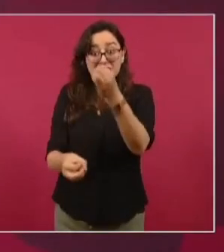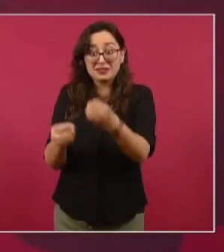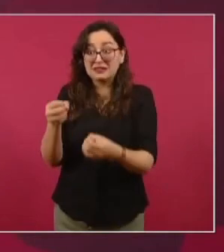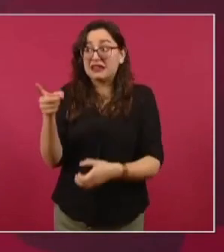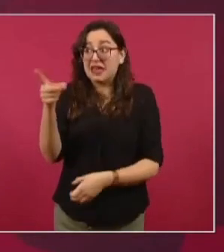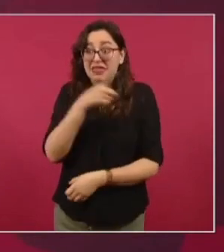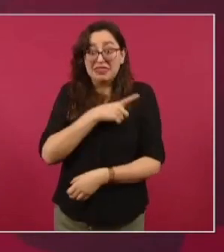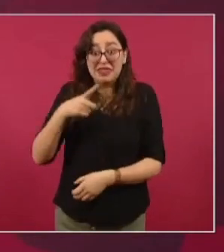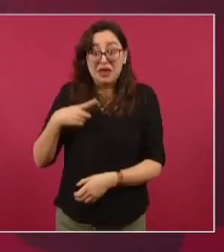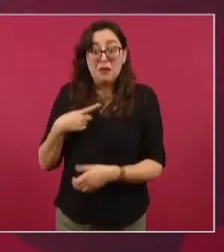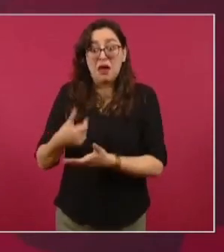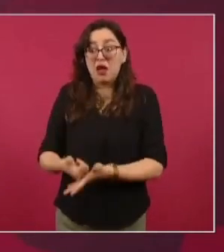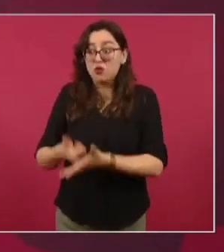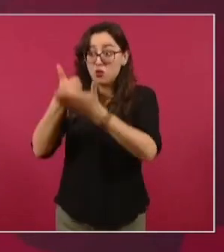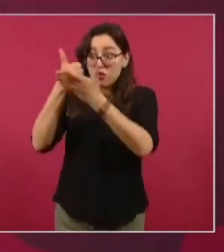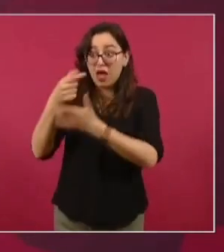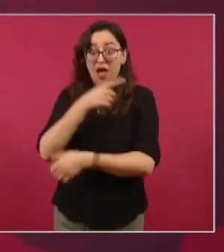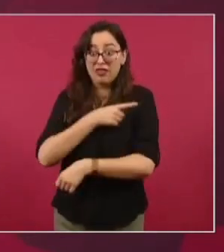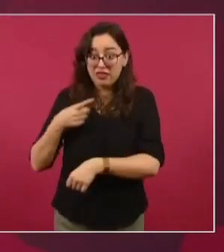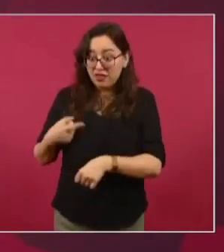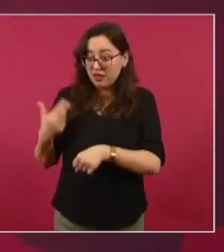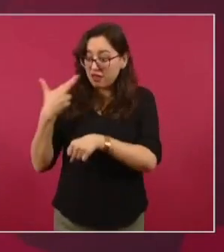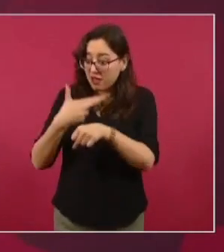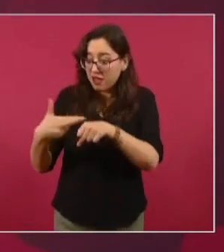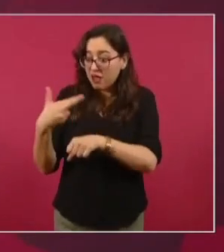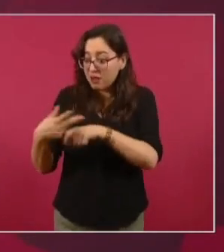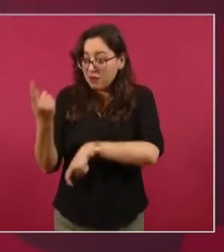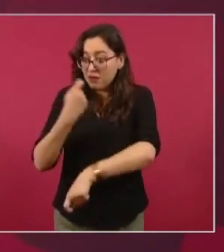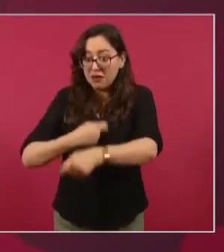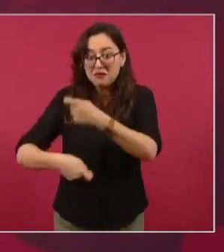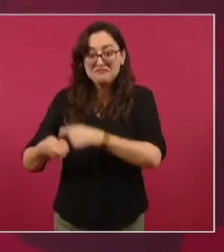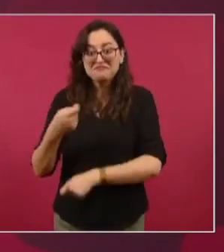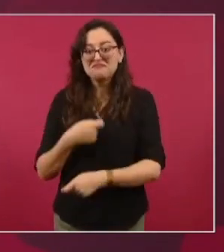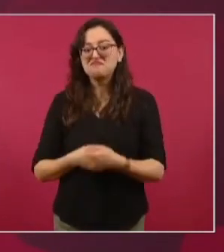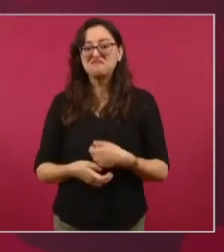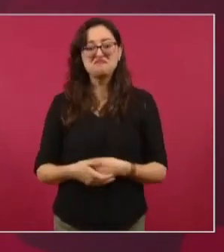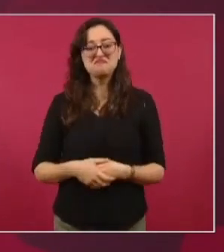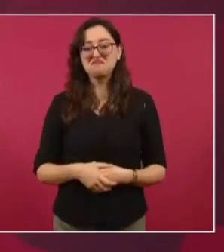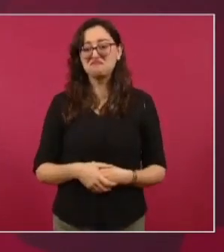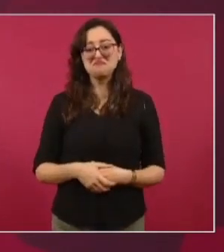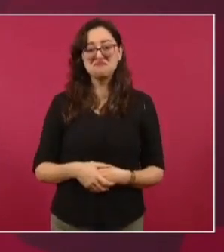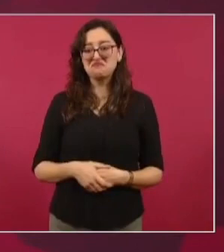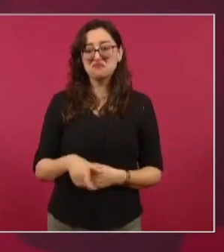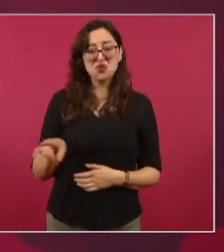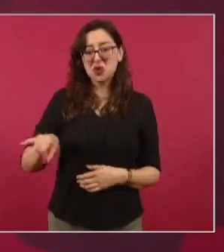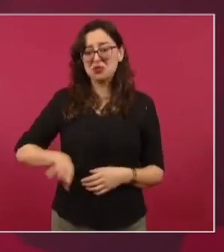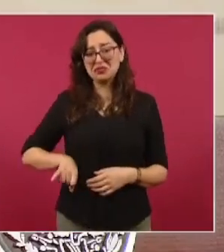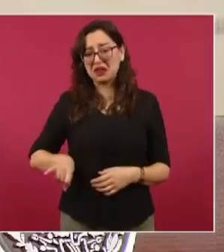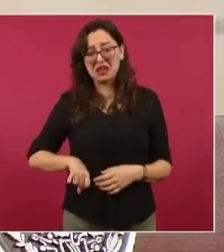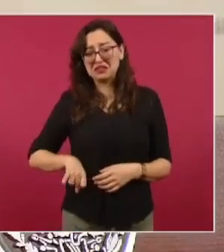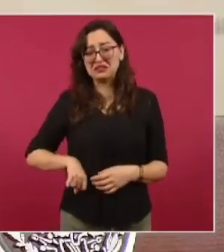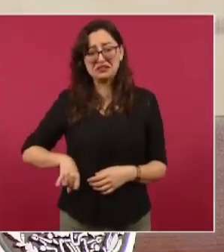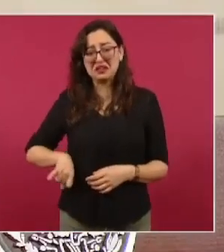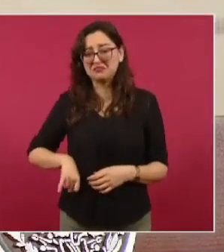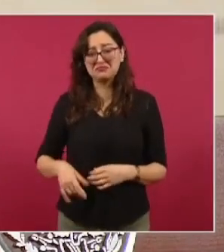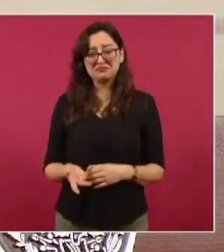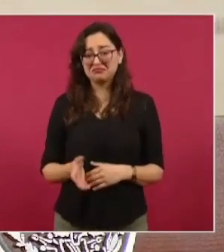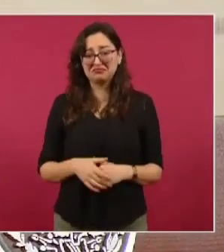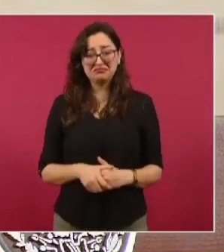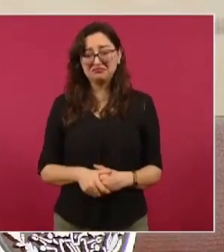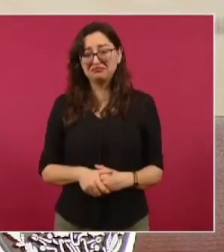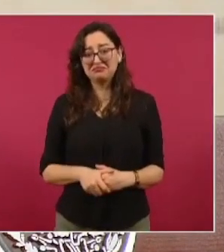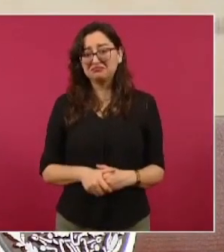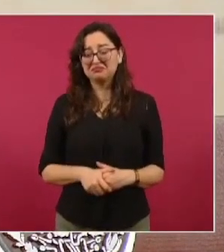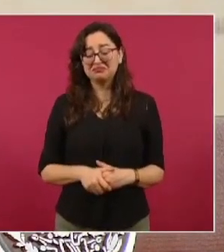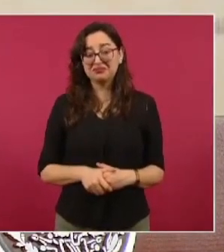no lo hacen por eso sostengo que una buena parte del Poder